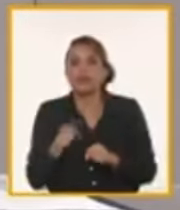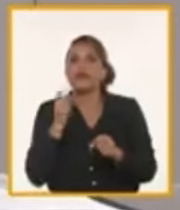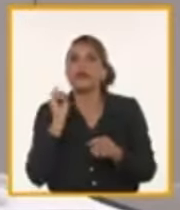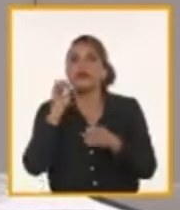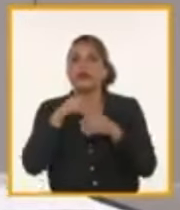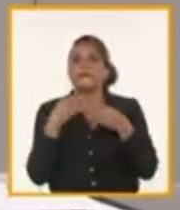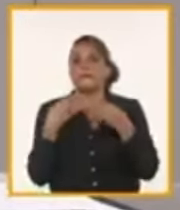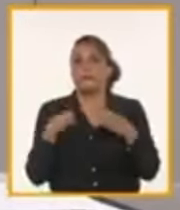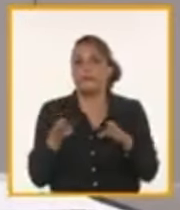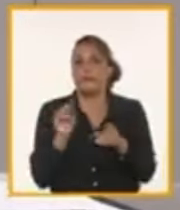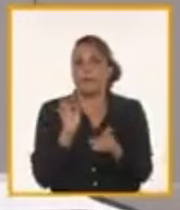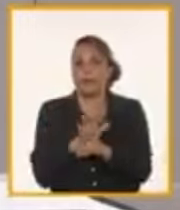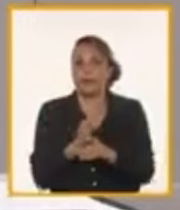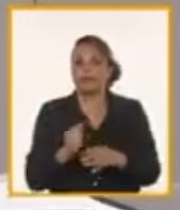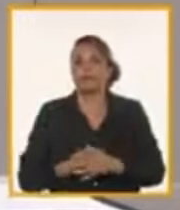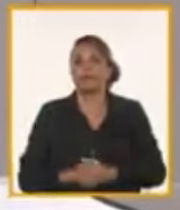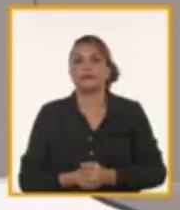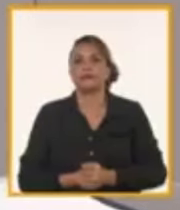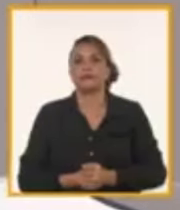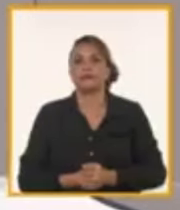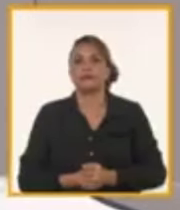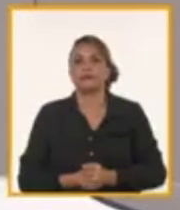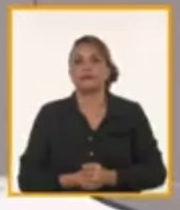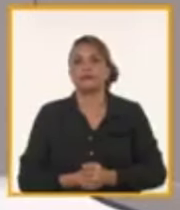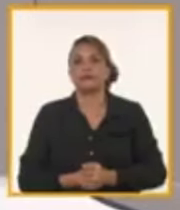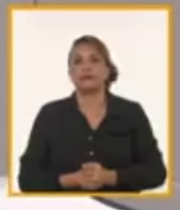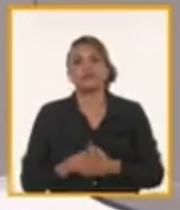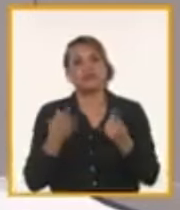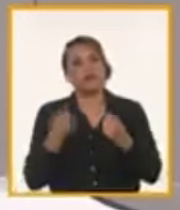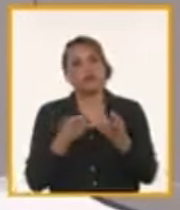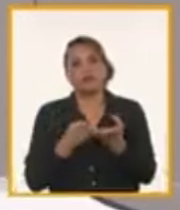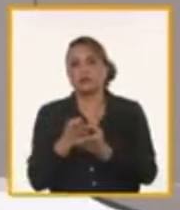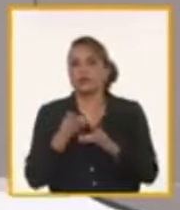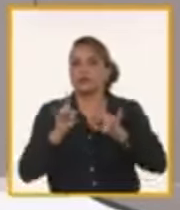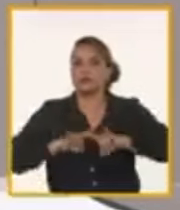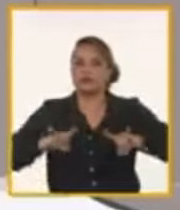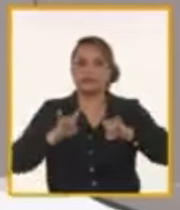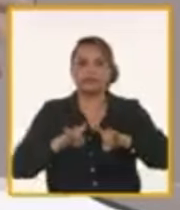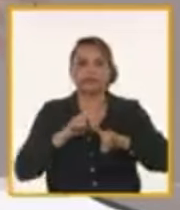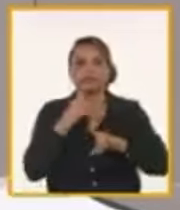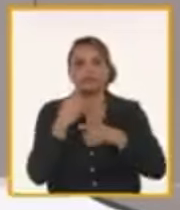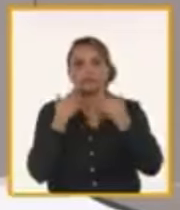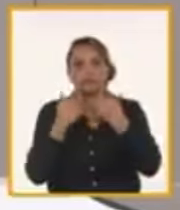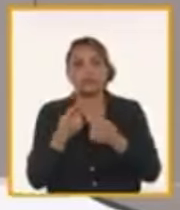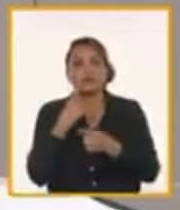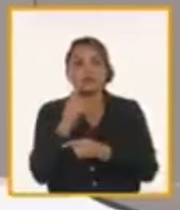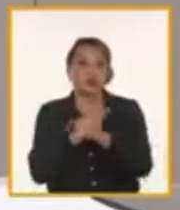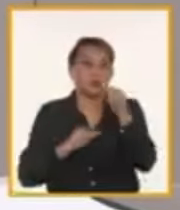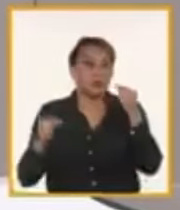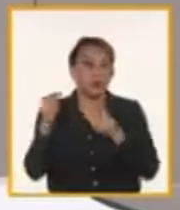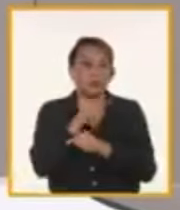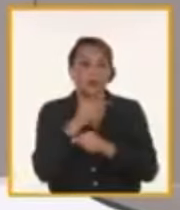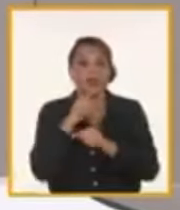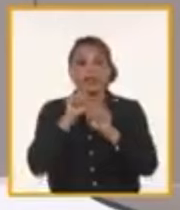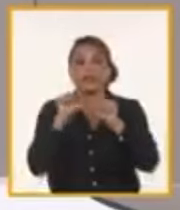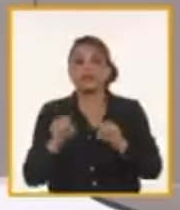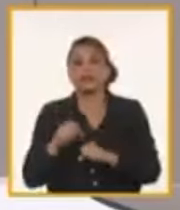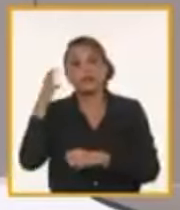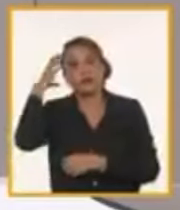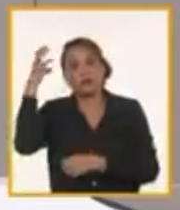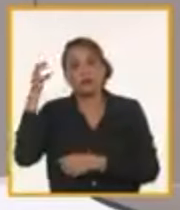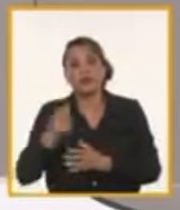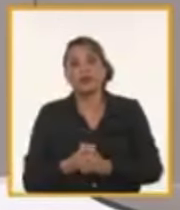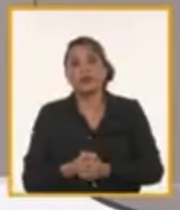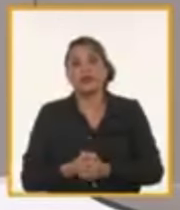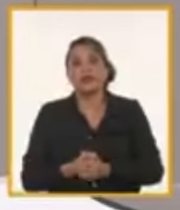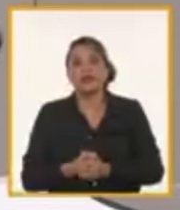abrirlo yo creo que nos queda el reto de seguir siendo esa universidad pertinente para como actor clave en el sistema de gobierno basado en la ciencia y